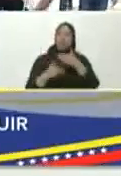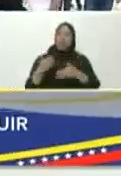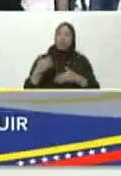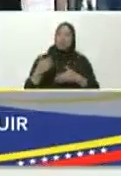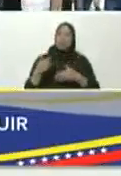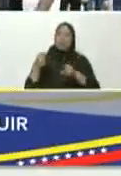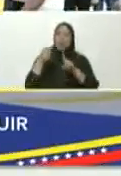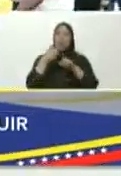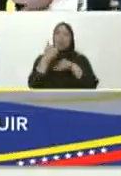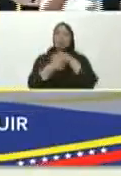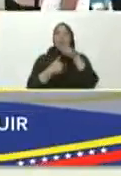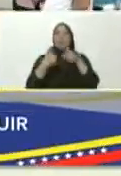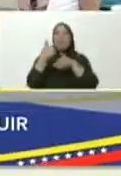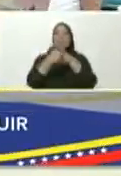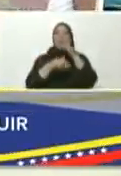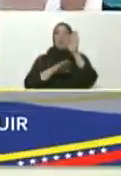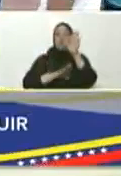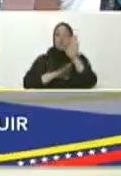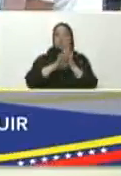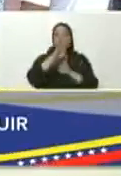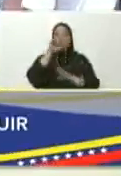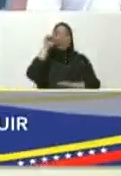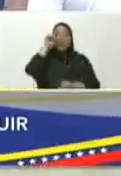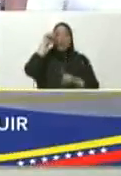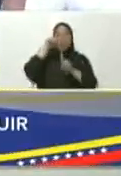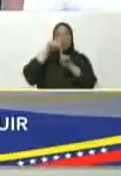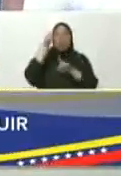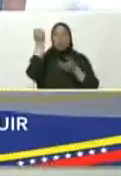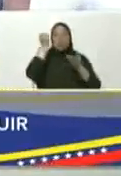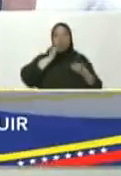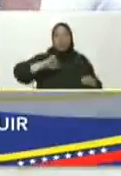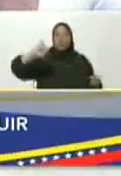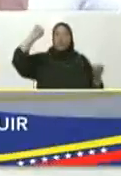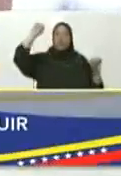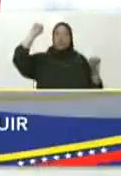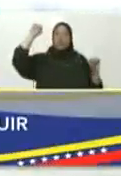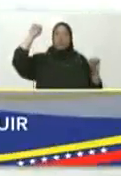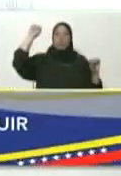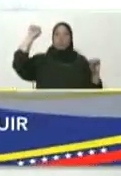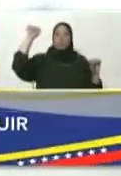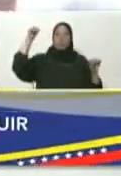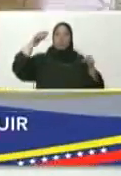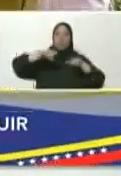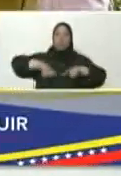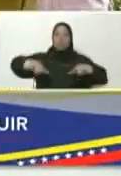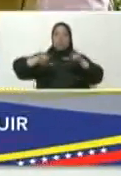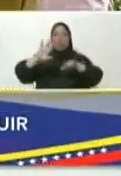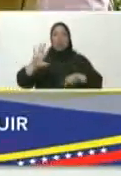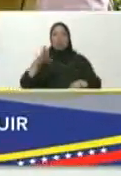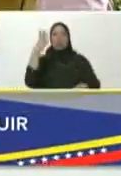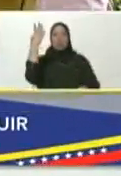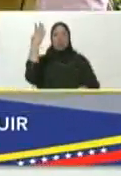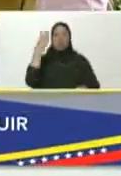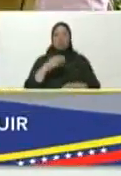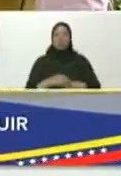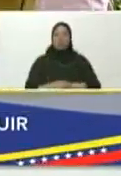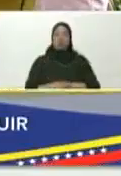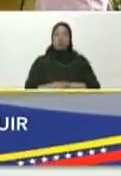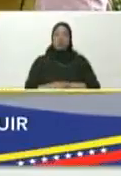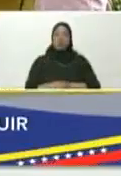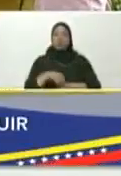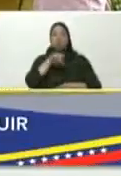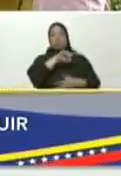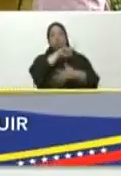duro y avanzando también. Y el socialismo en lo territorial, la quinta dimensión. Y en las